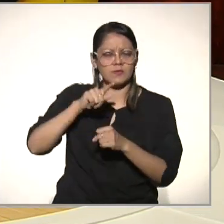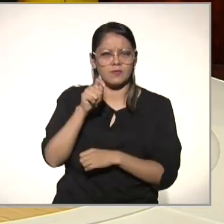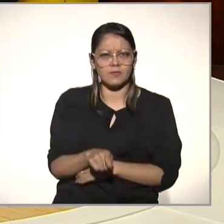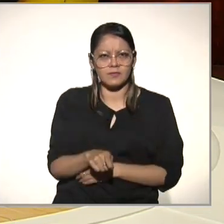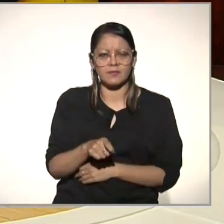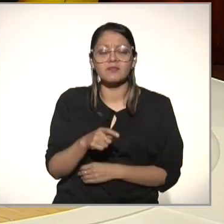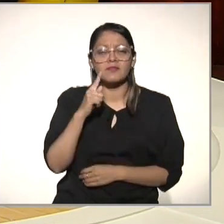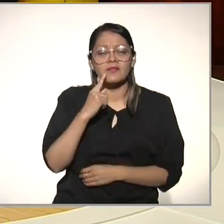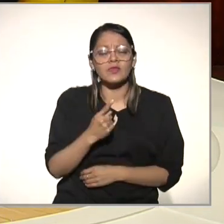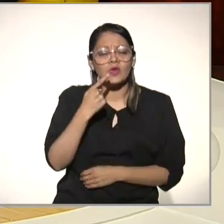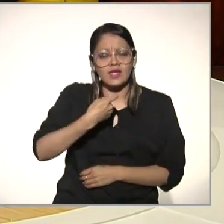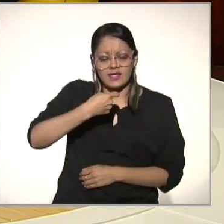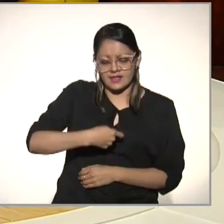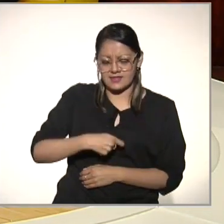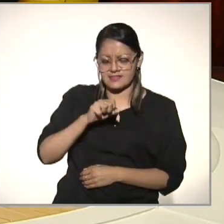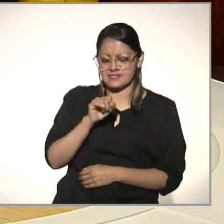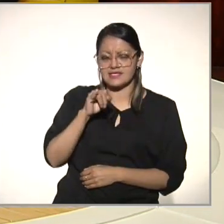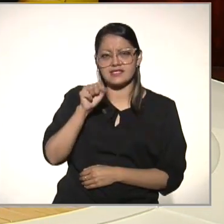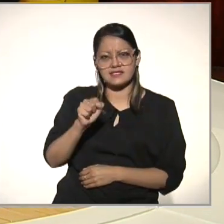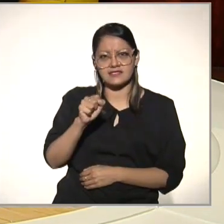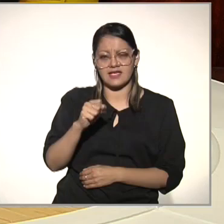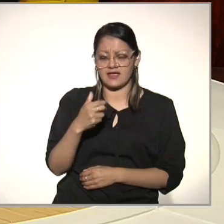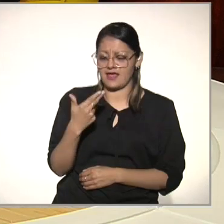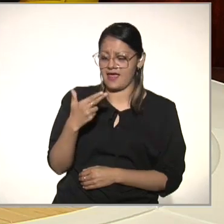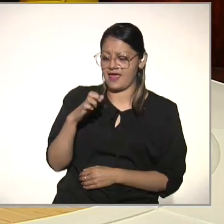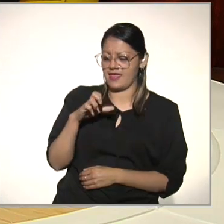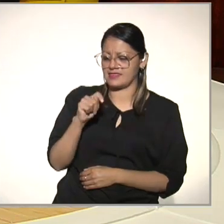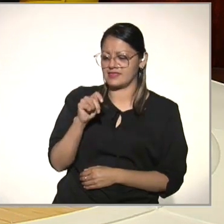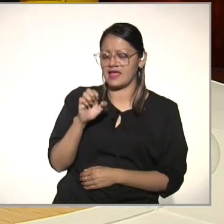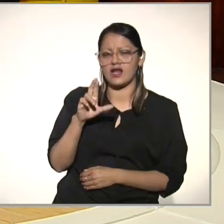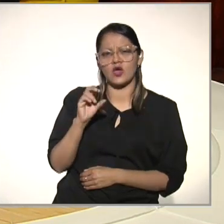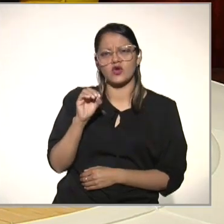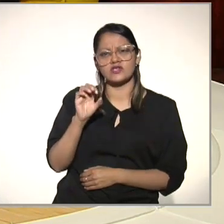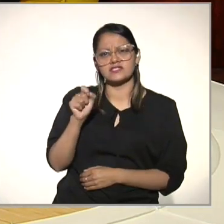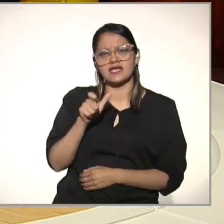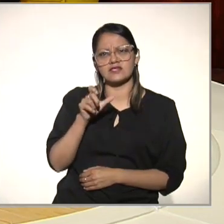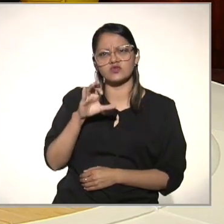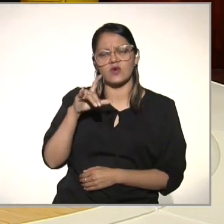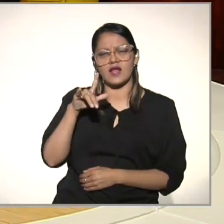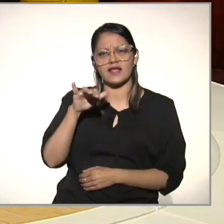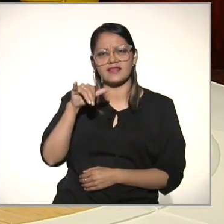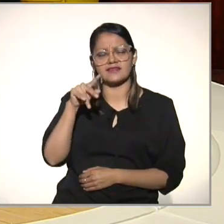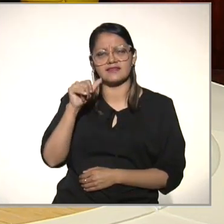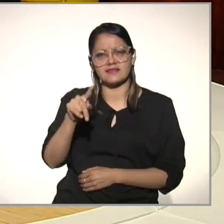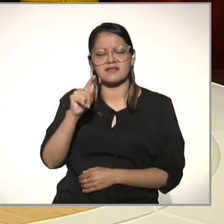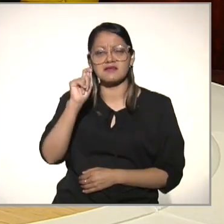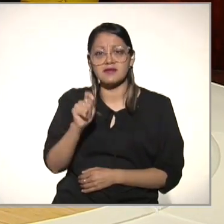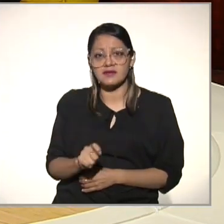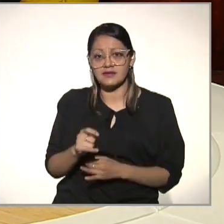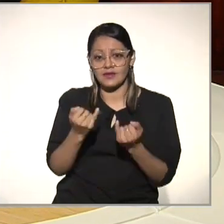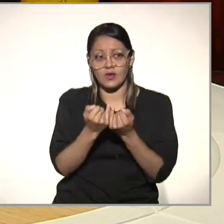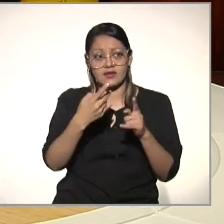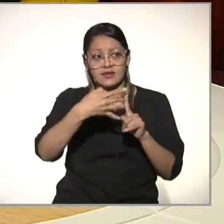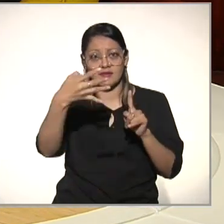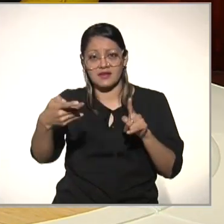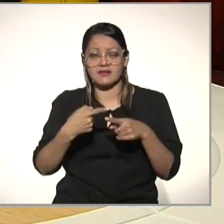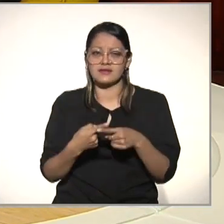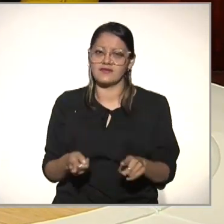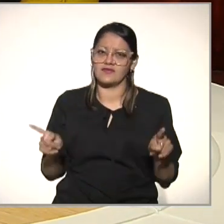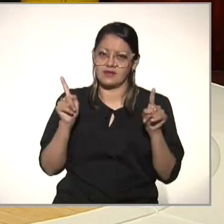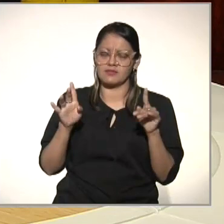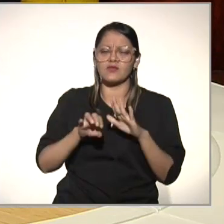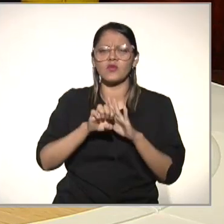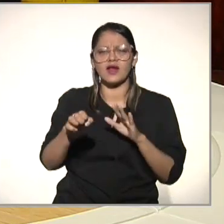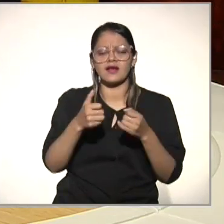la identidad cis y la heterosexualidad no son parte de la diversidad. ¿Por qué? Porque lo que estamos diciendo es que hay obstáculos